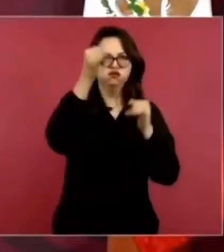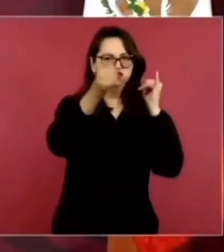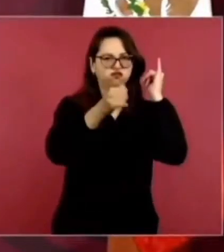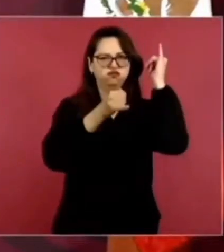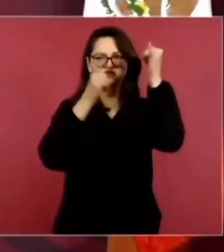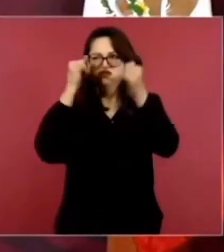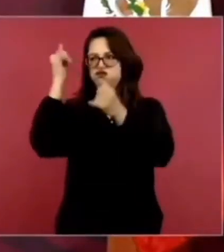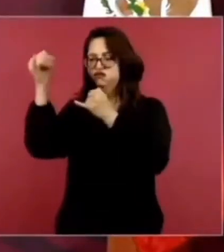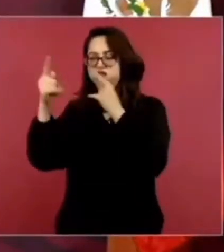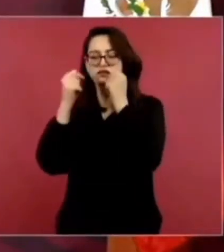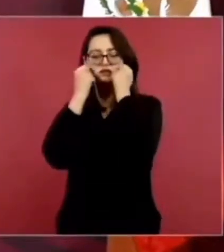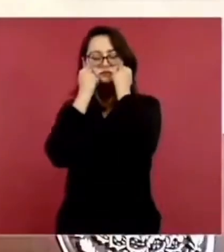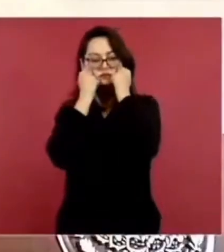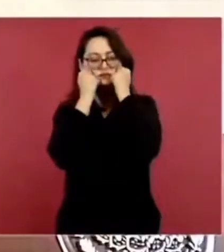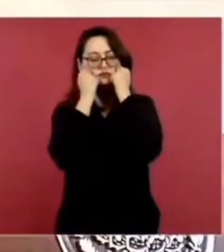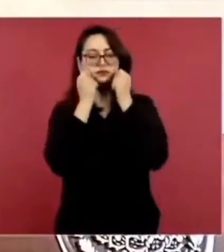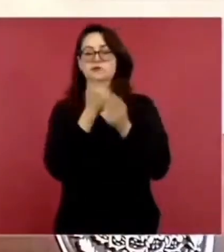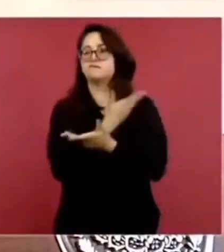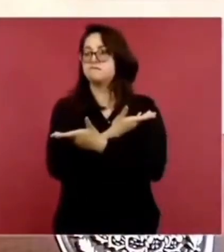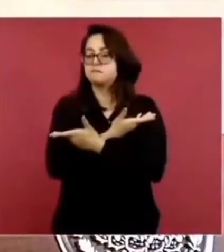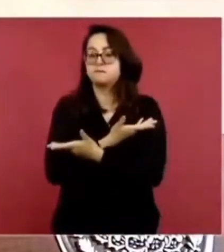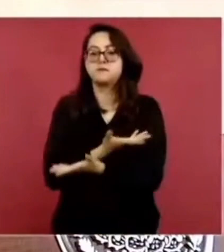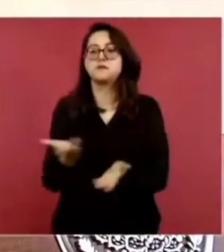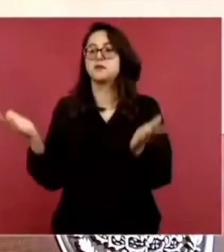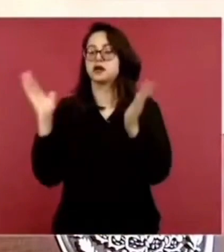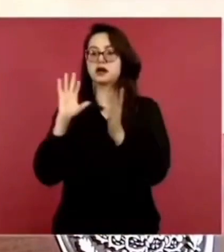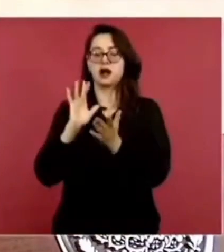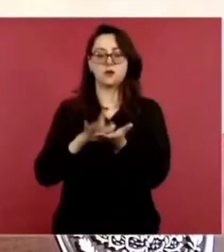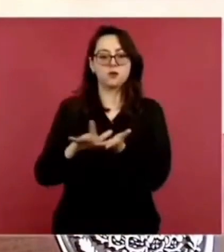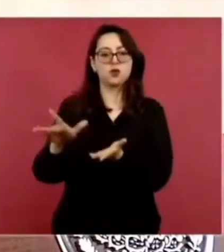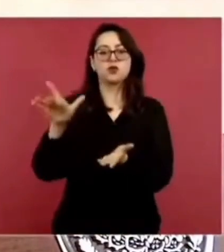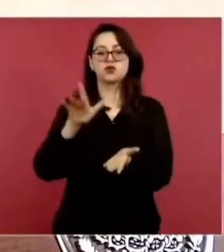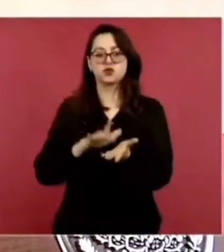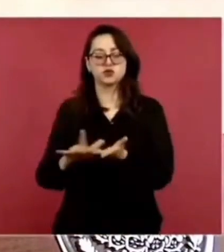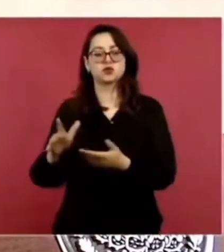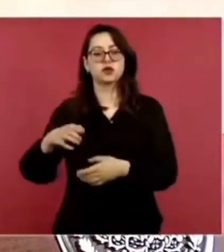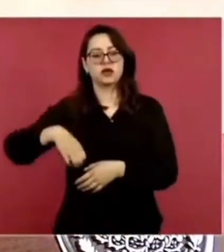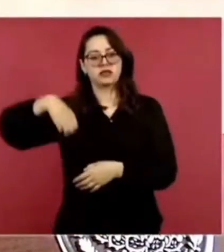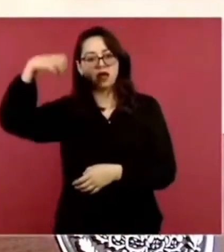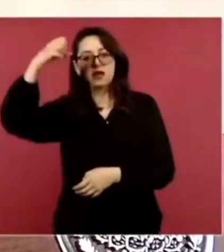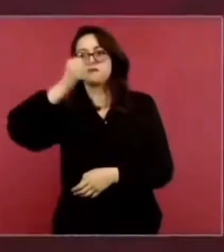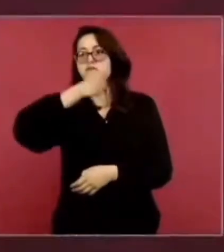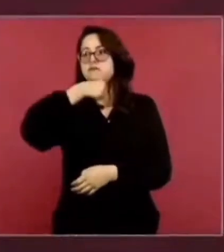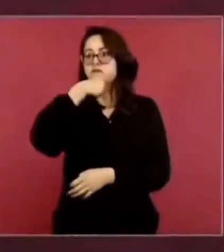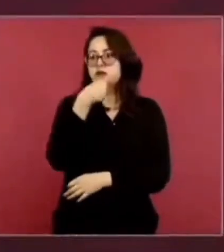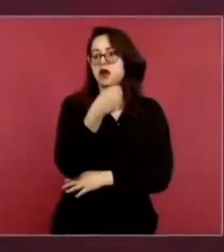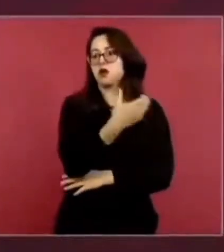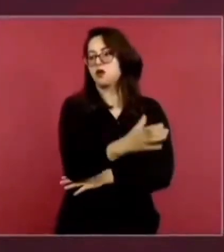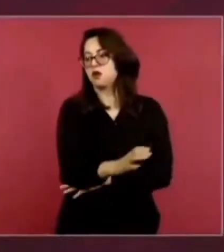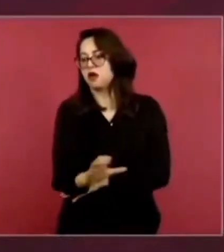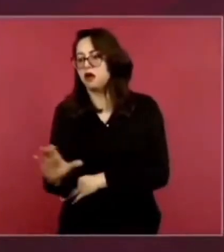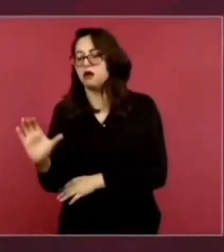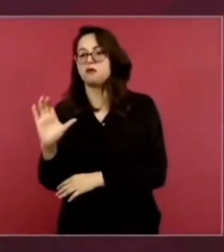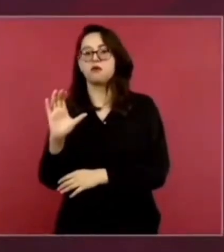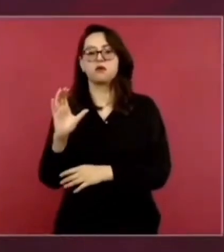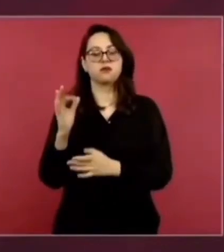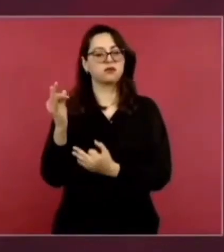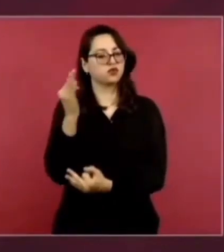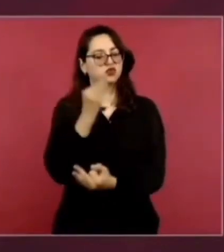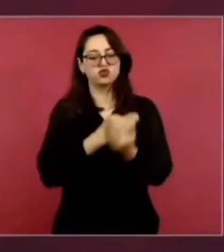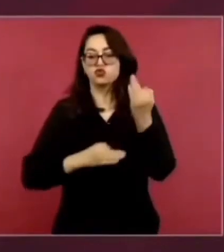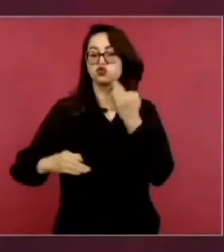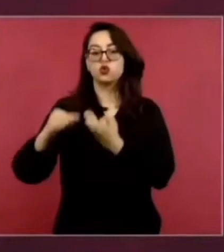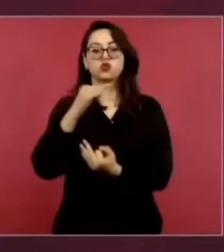para adultos mayores, becarios, campesinos, pescadores,